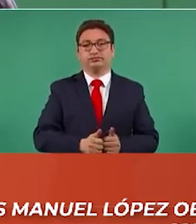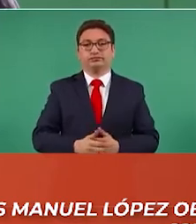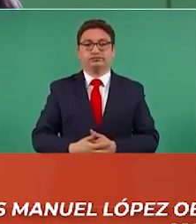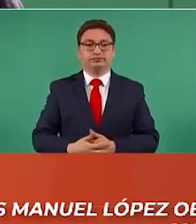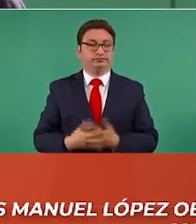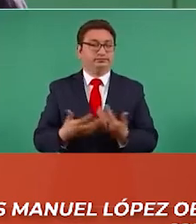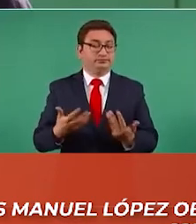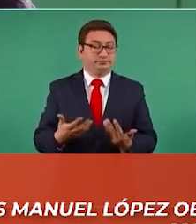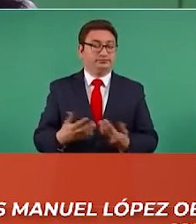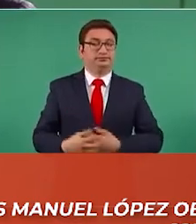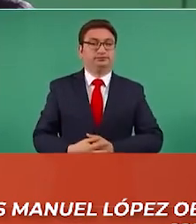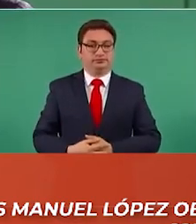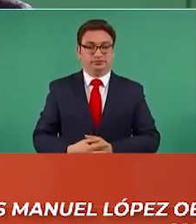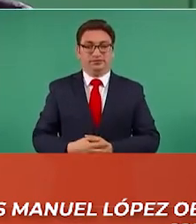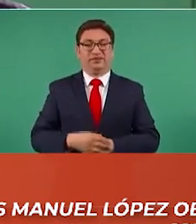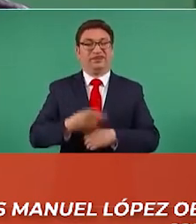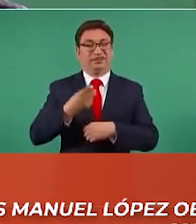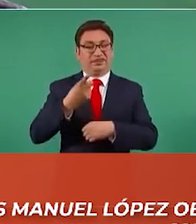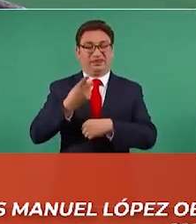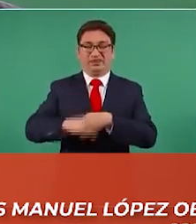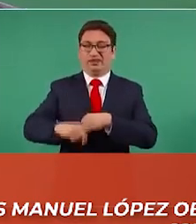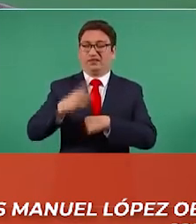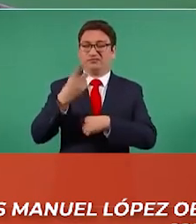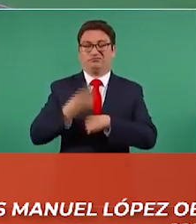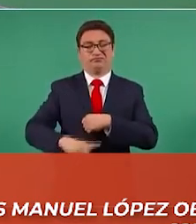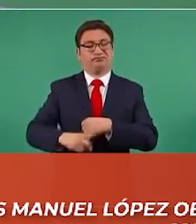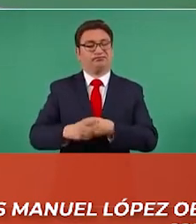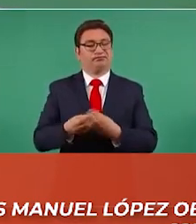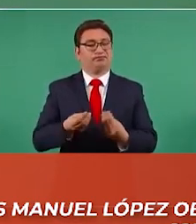Y sobre todo el daño que se causó.